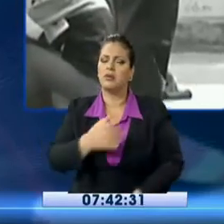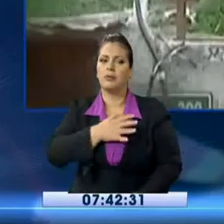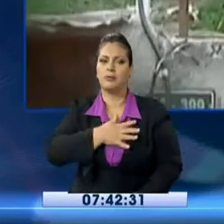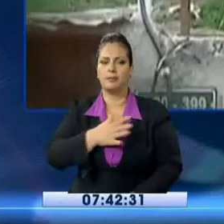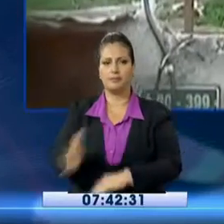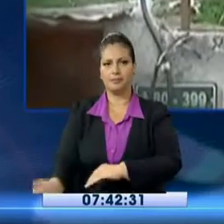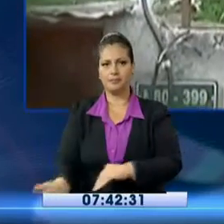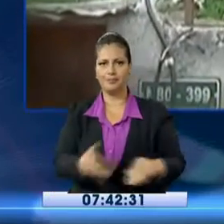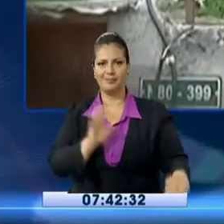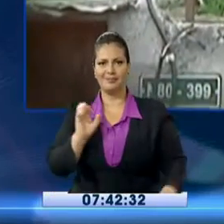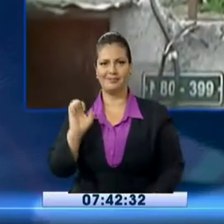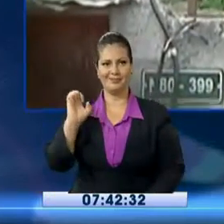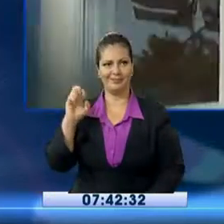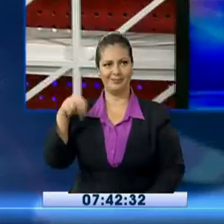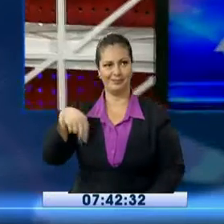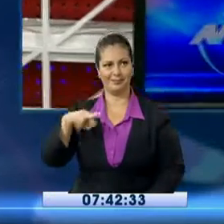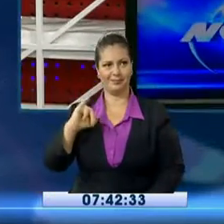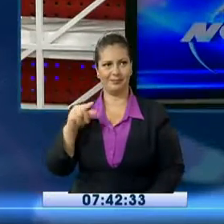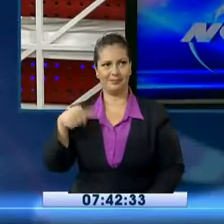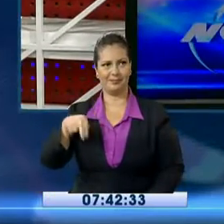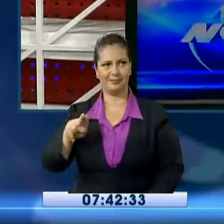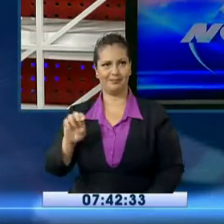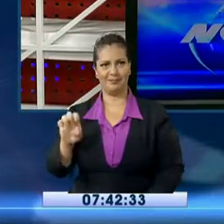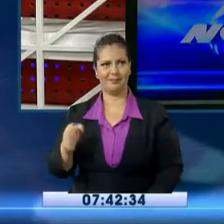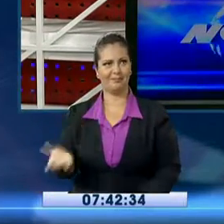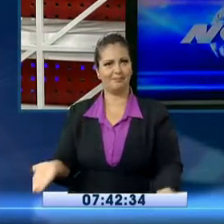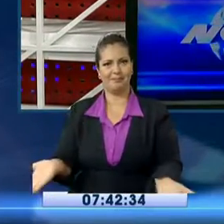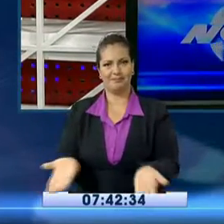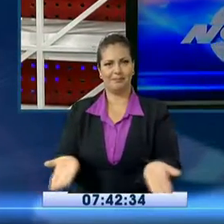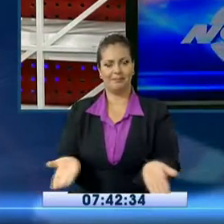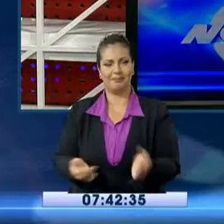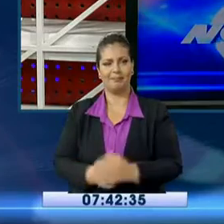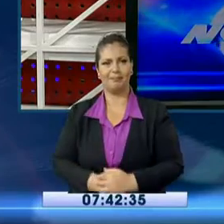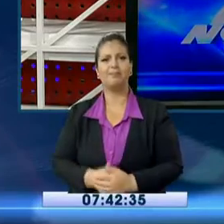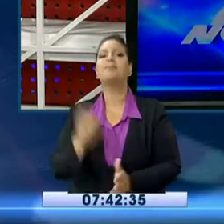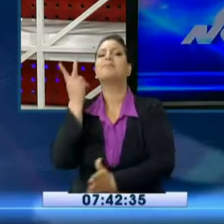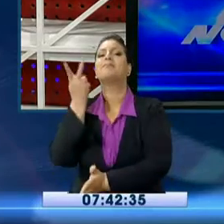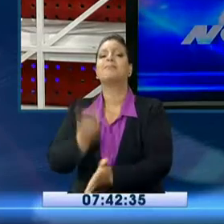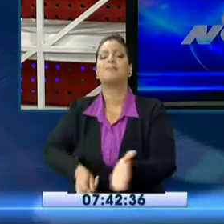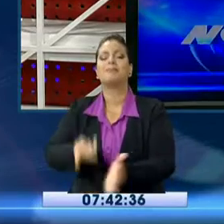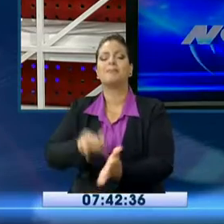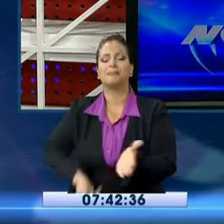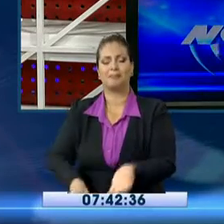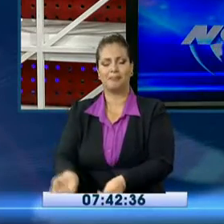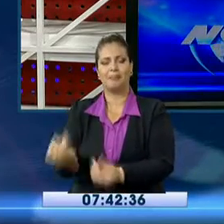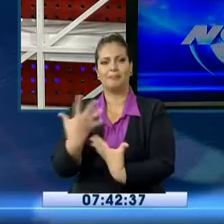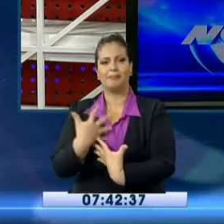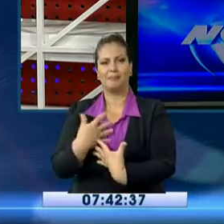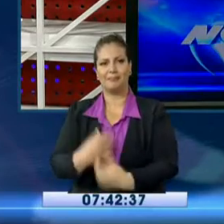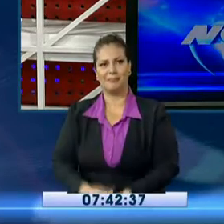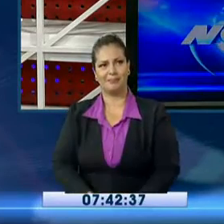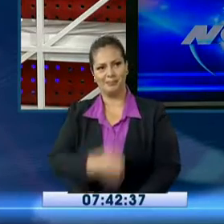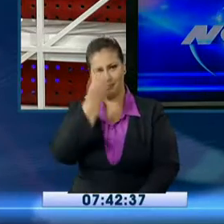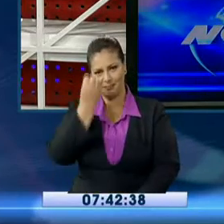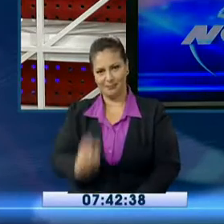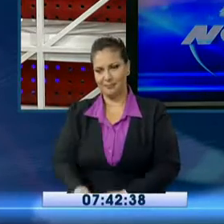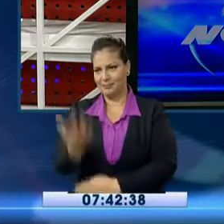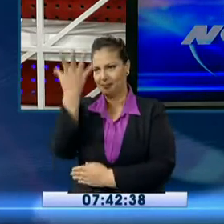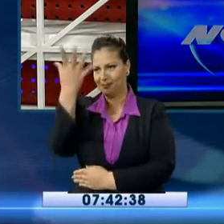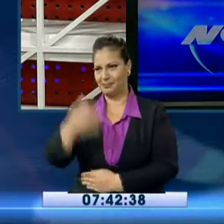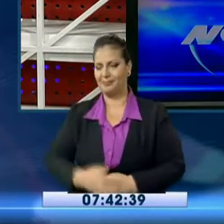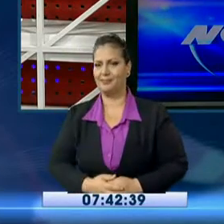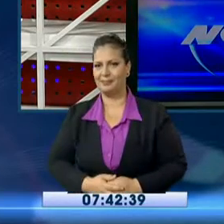Vámonos con Enrique Muñoz. Perfecto, él está en exteriores. Enrique, ¿dónde se encuentra y cuál es su reporte a esta hora de la mañana? Buenos días. Buenos días.